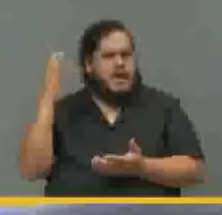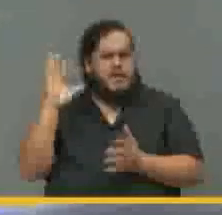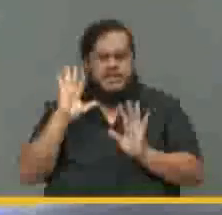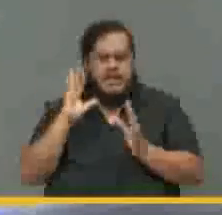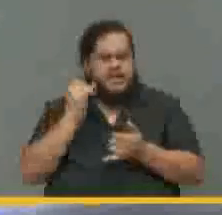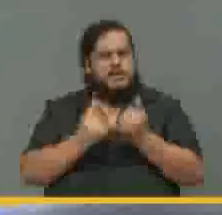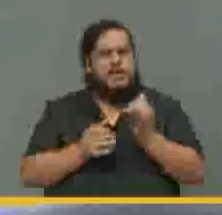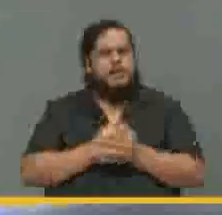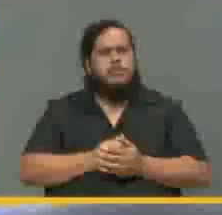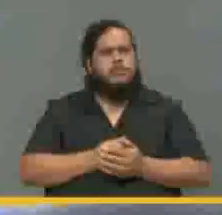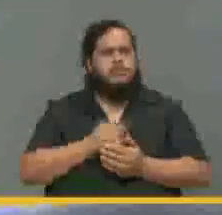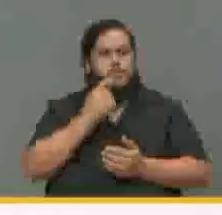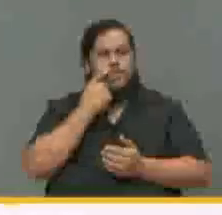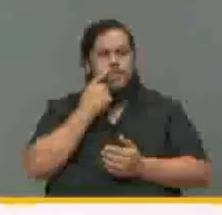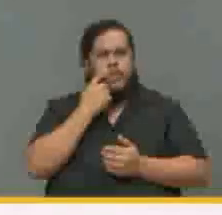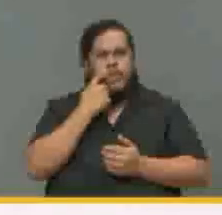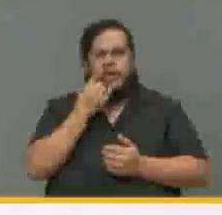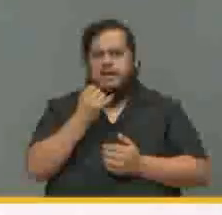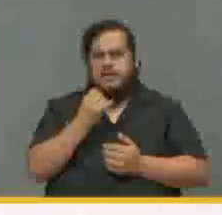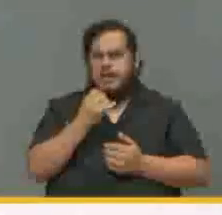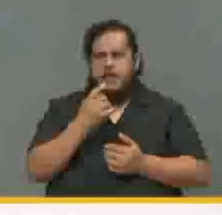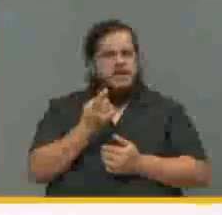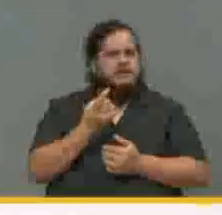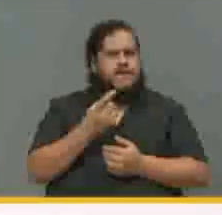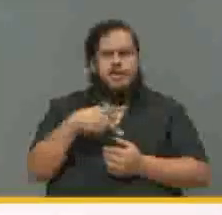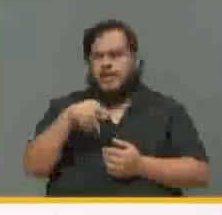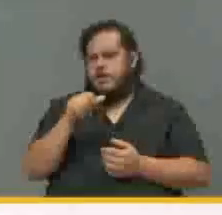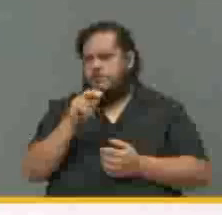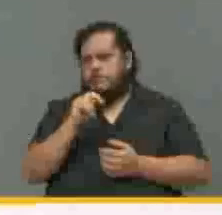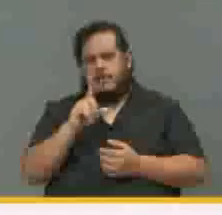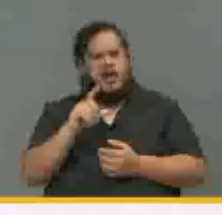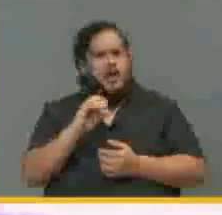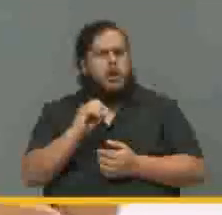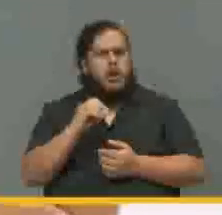esquina. Sí, sí. Y si que le hace falta, o es penal, o es tiro libre por el otro lado.